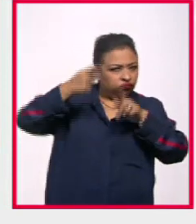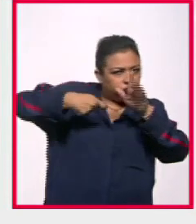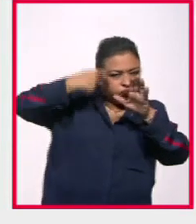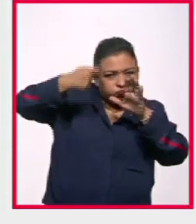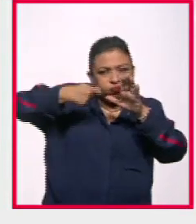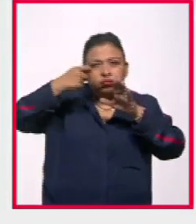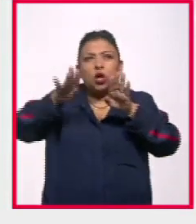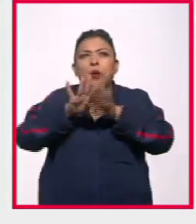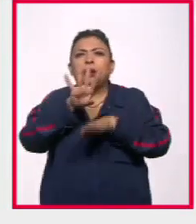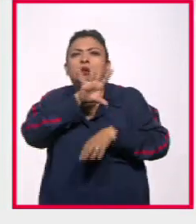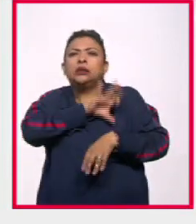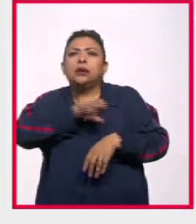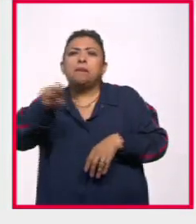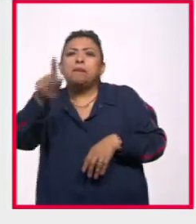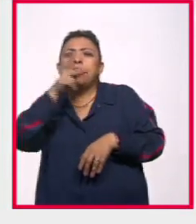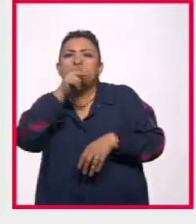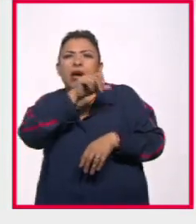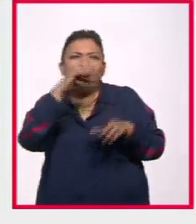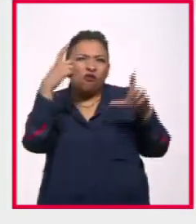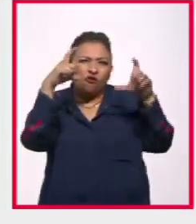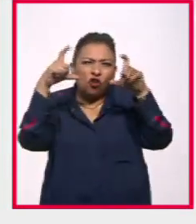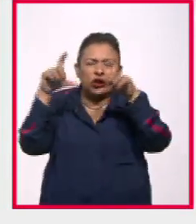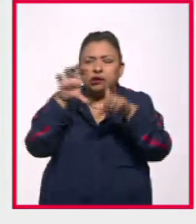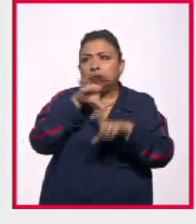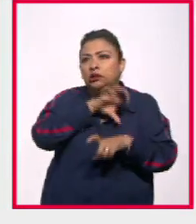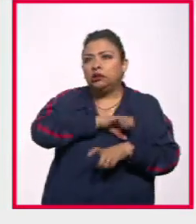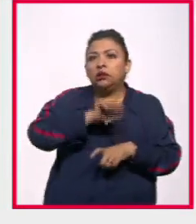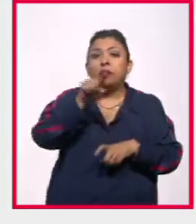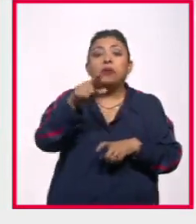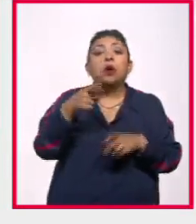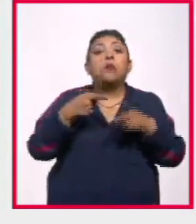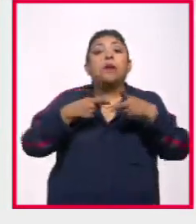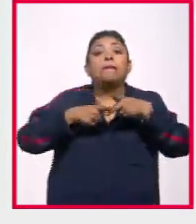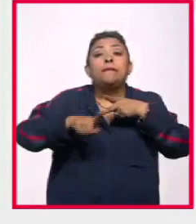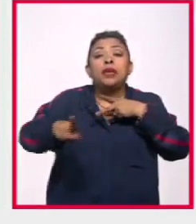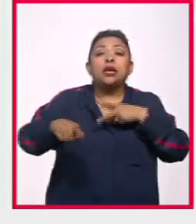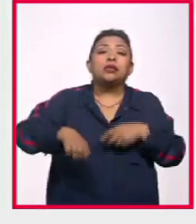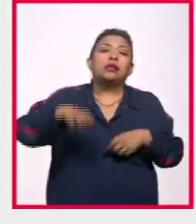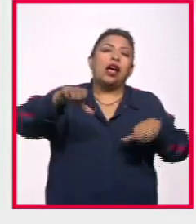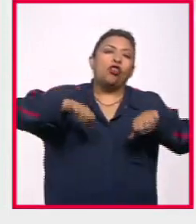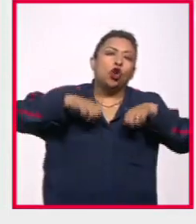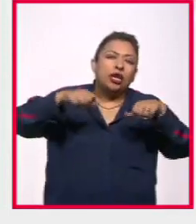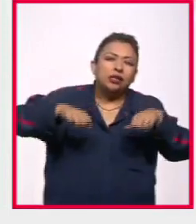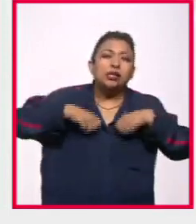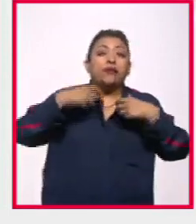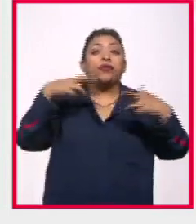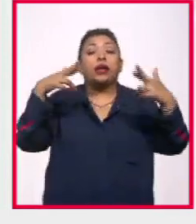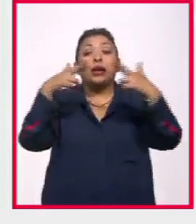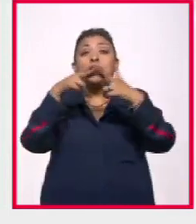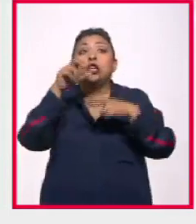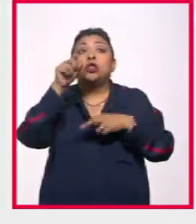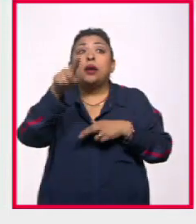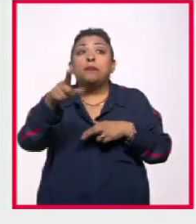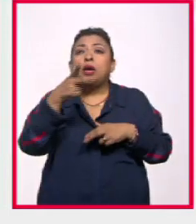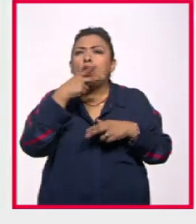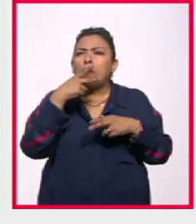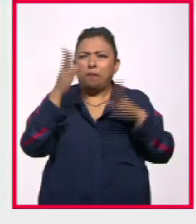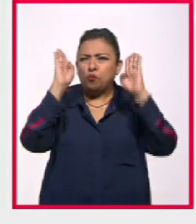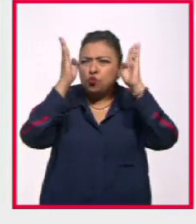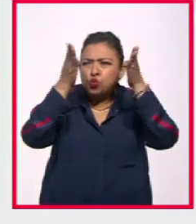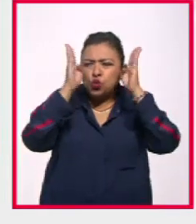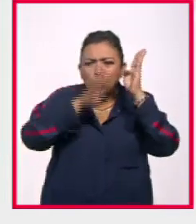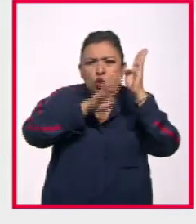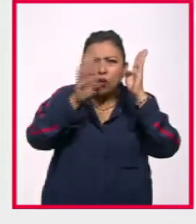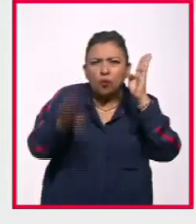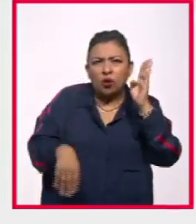la afición del padre de Buñuel por la fotografía, el despertar sexual, la religión, incluso un burro muerto que después,